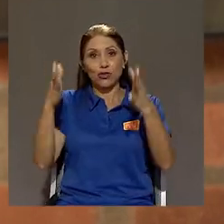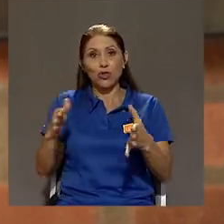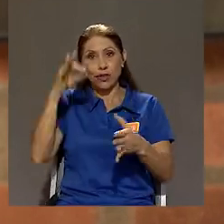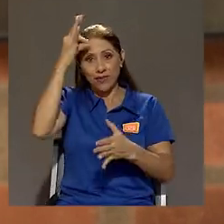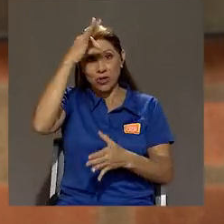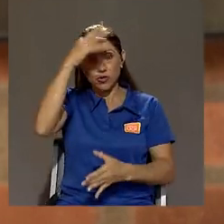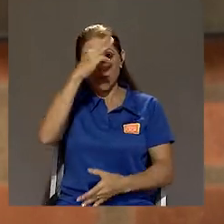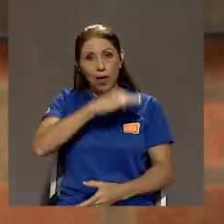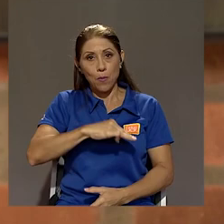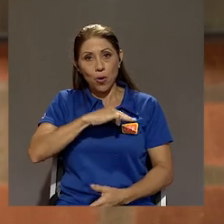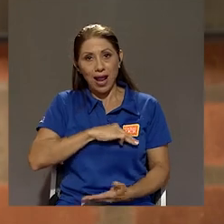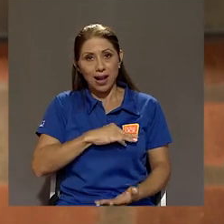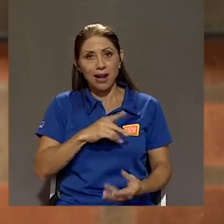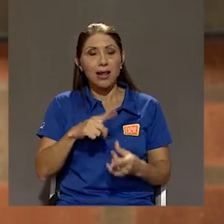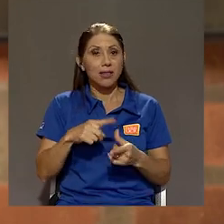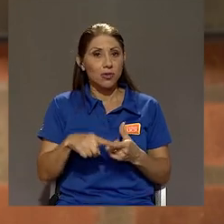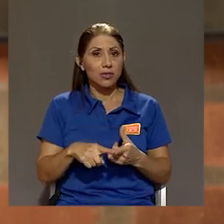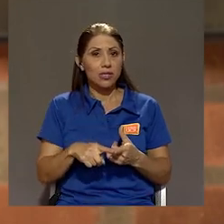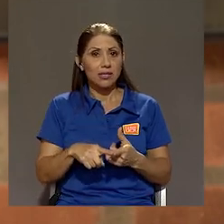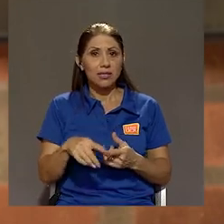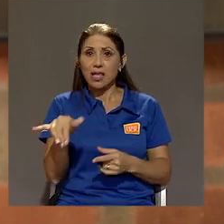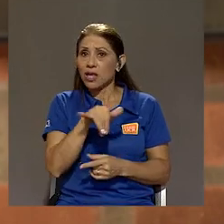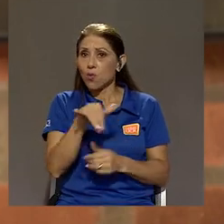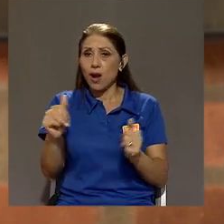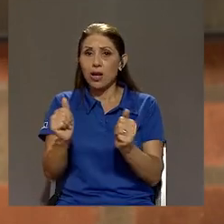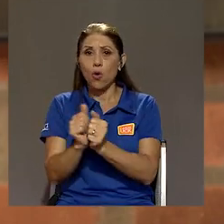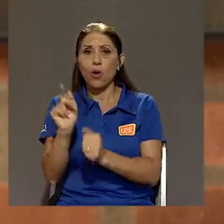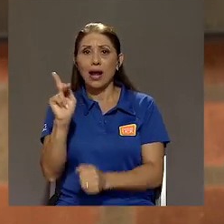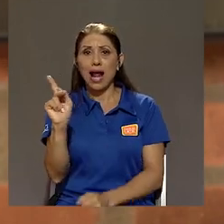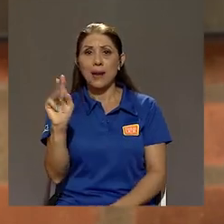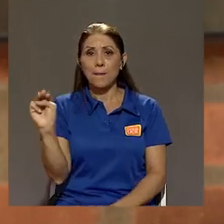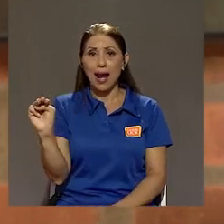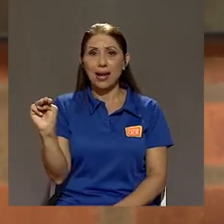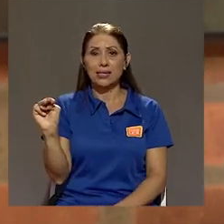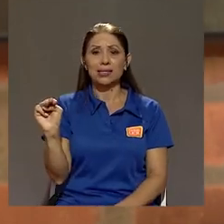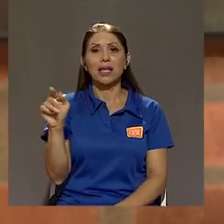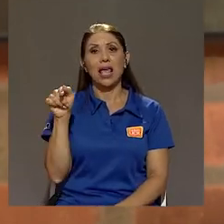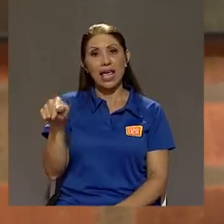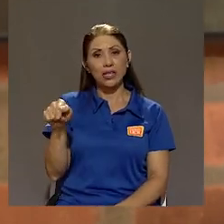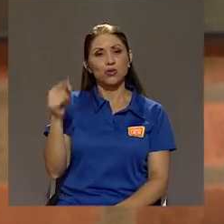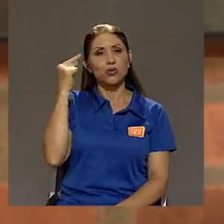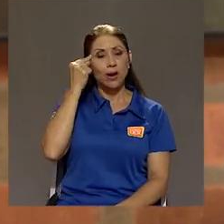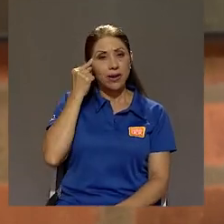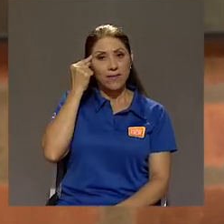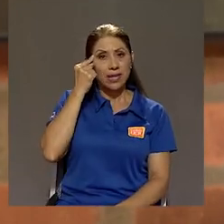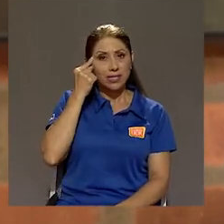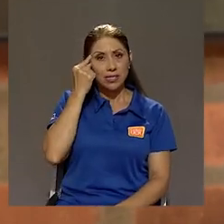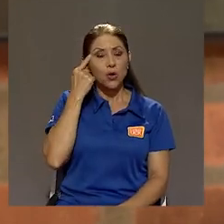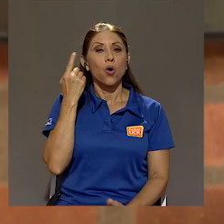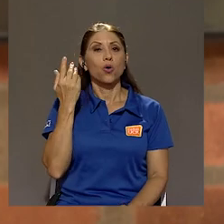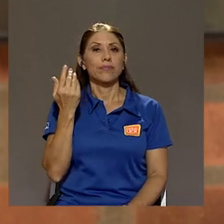moral. Entonces, igual que en Marx, es una reflexión que parte mucho,